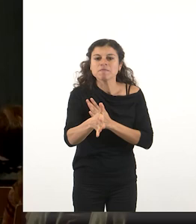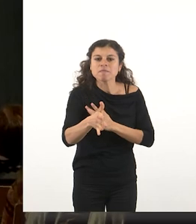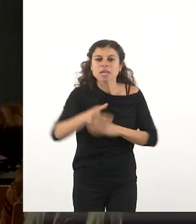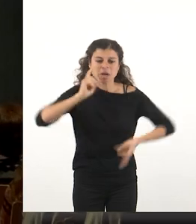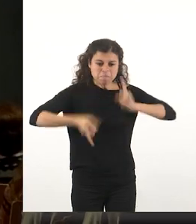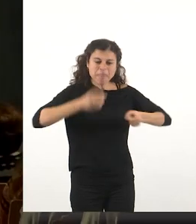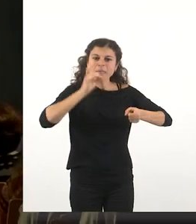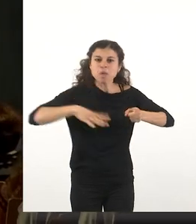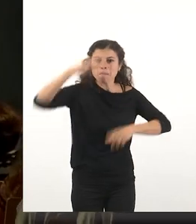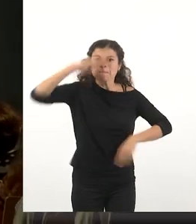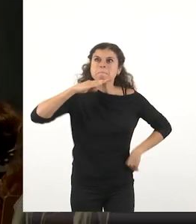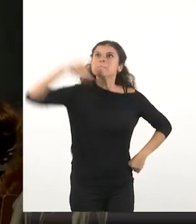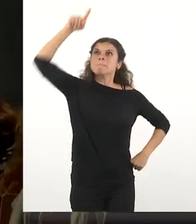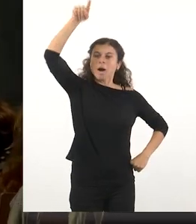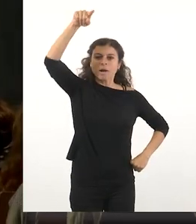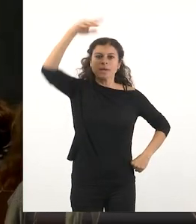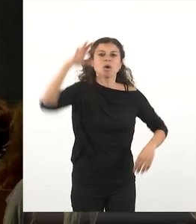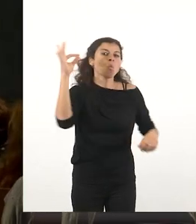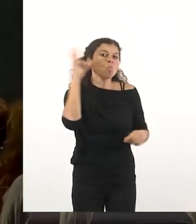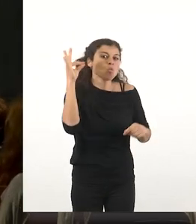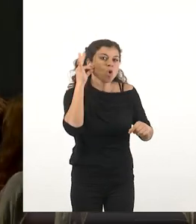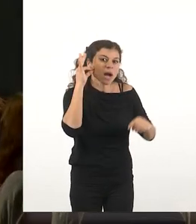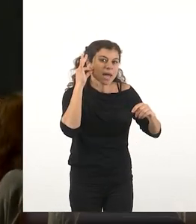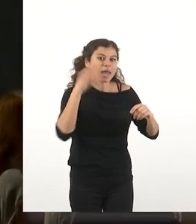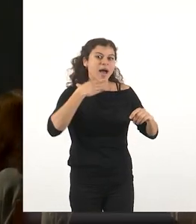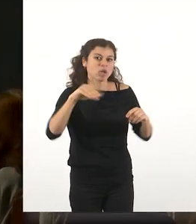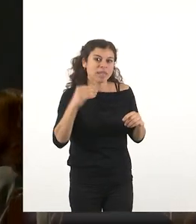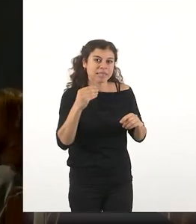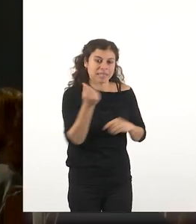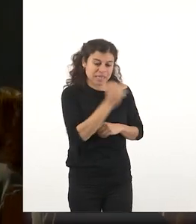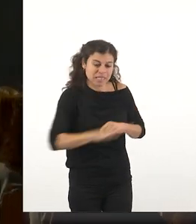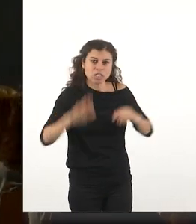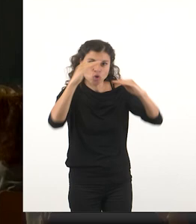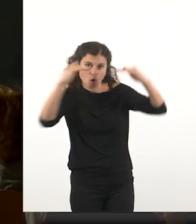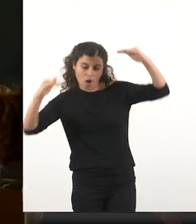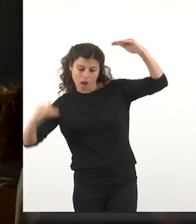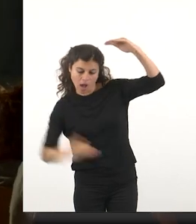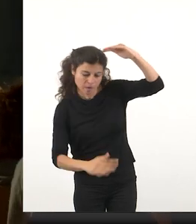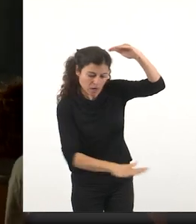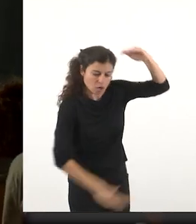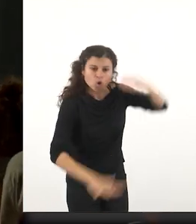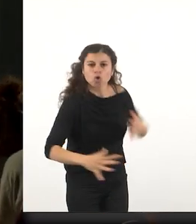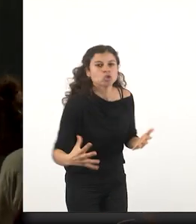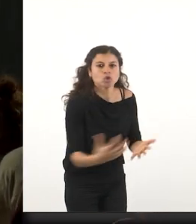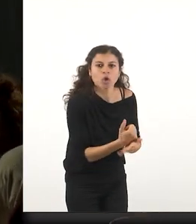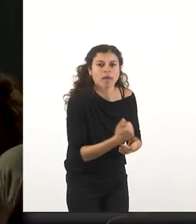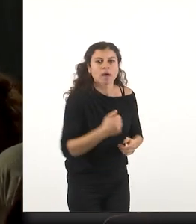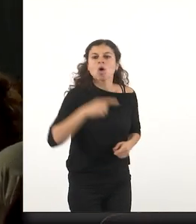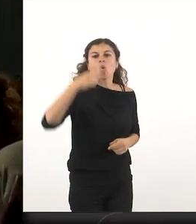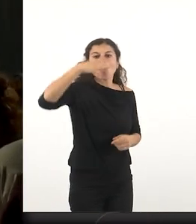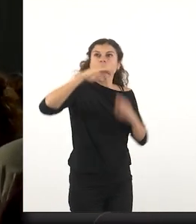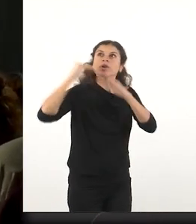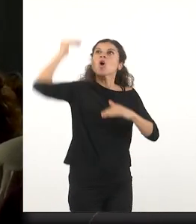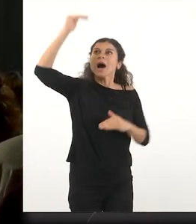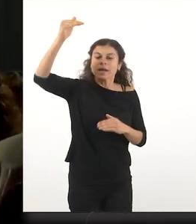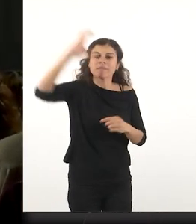madre. Por tanto, las mujeres, adolescentes, criaturas, toda persona que no entra en un canon, que sea cis, hetero, hombre, blanco, adulto, de